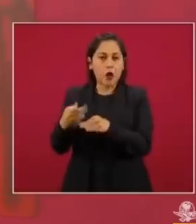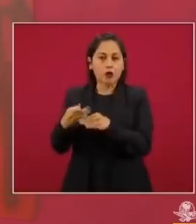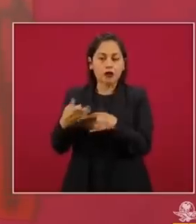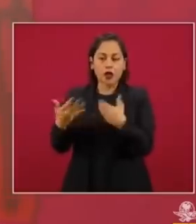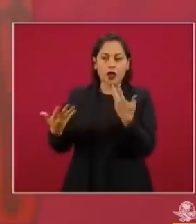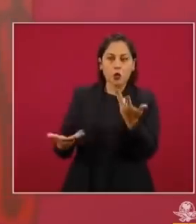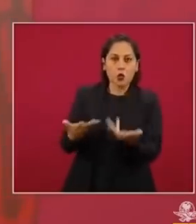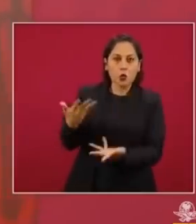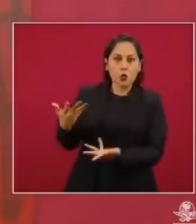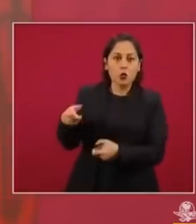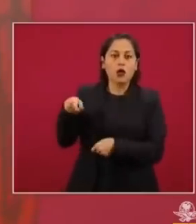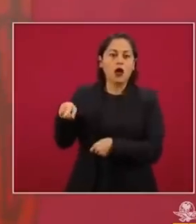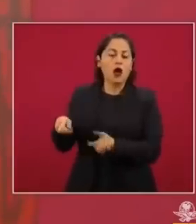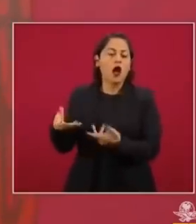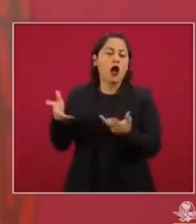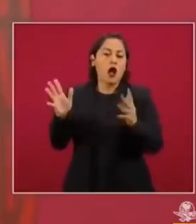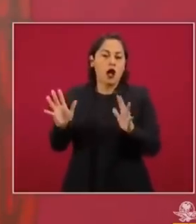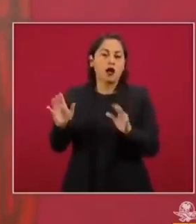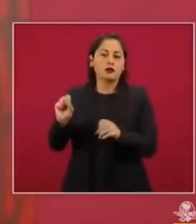y